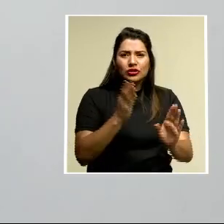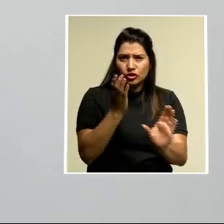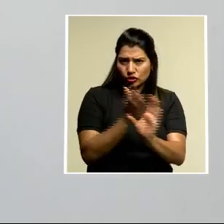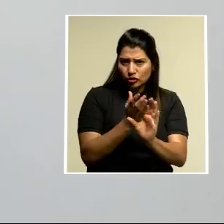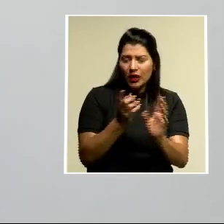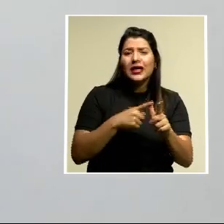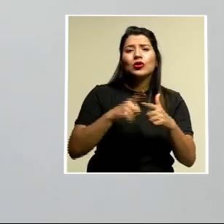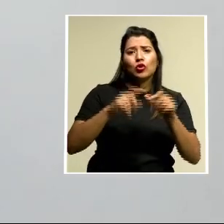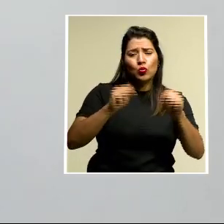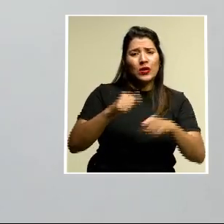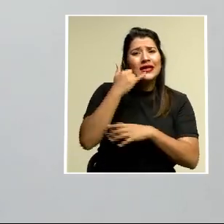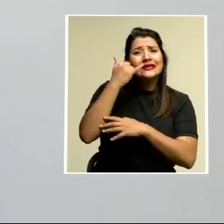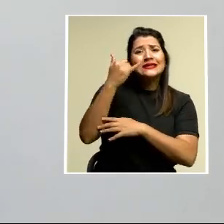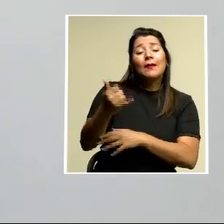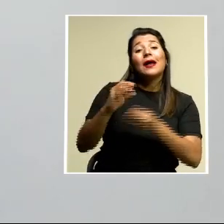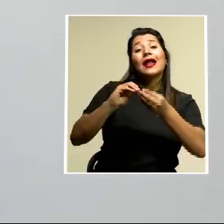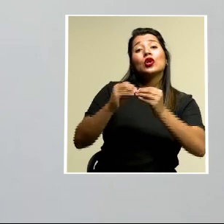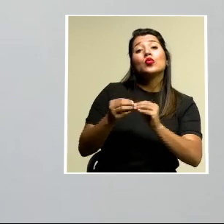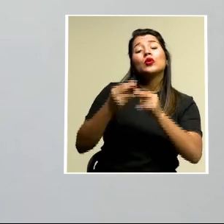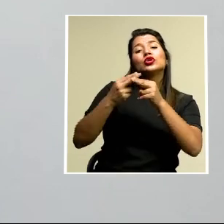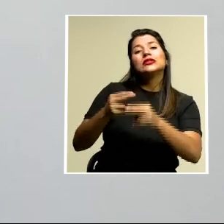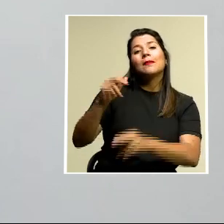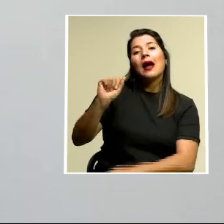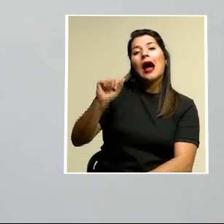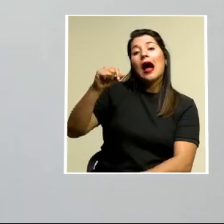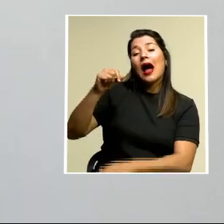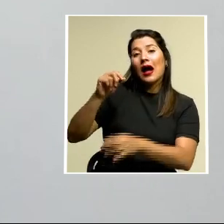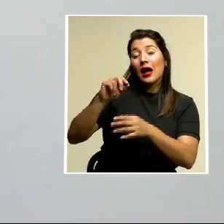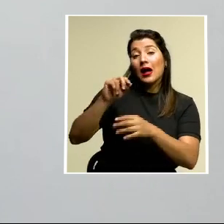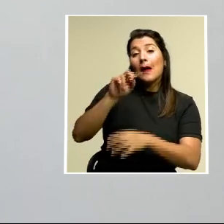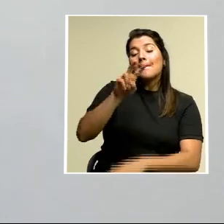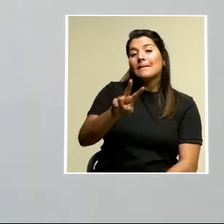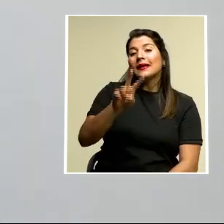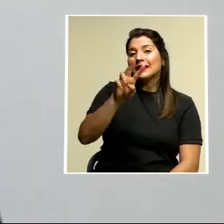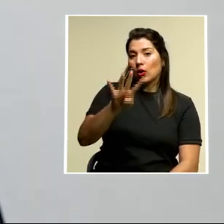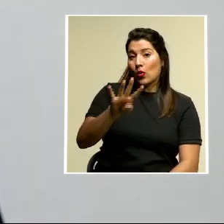llamar a la línea Aquí Estoy para estudiantes y familias al